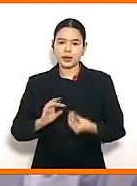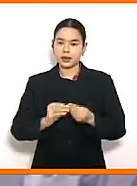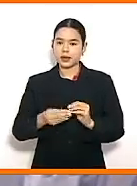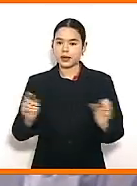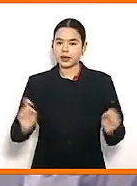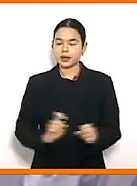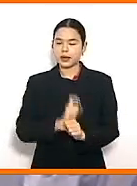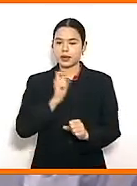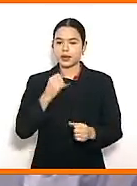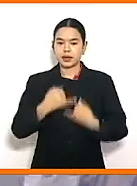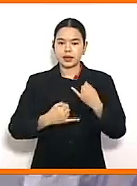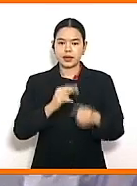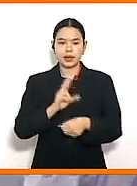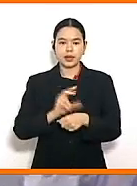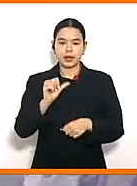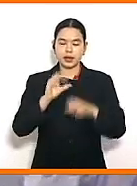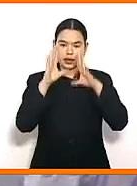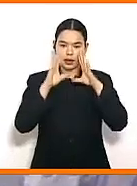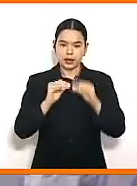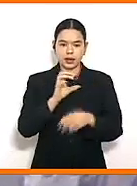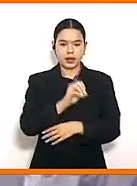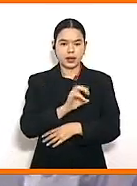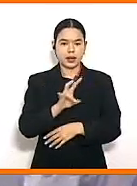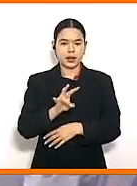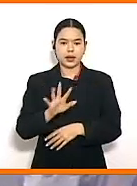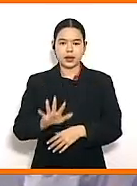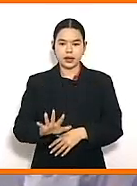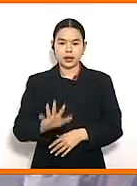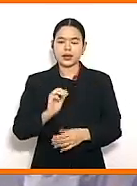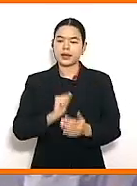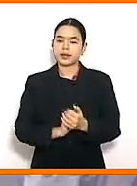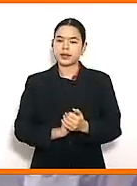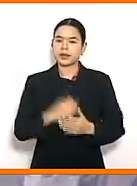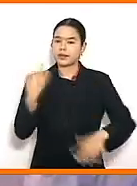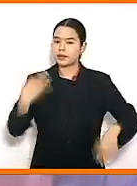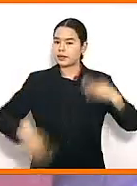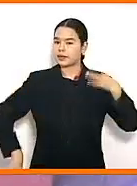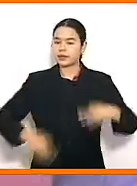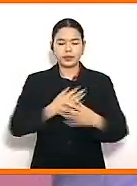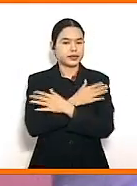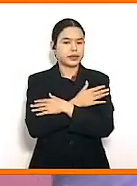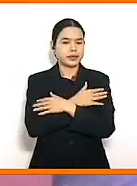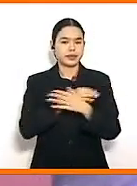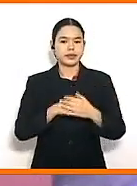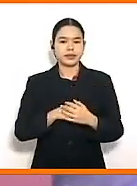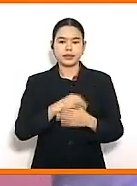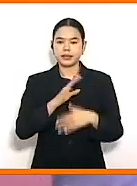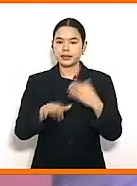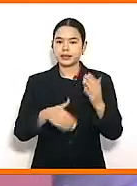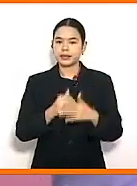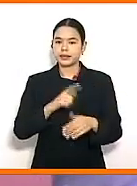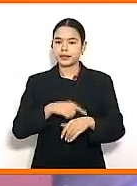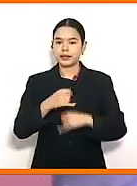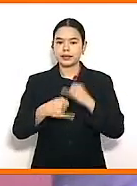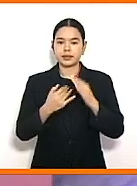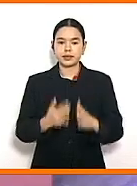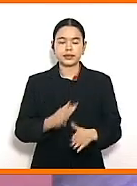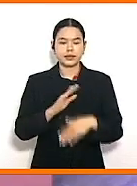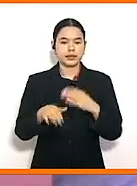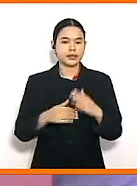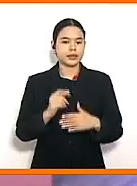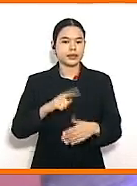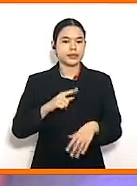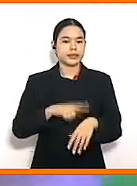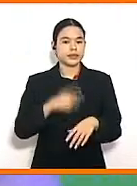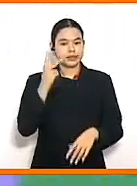número ganador en Juga 3 para esta noche es el 075. Muchas felicidades. Ahora, jugadores, es momento de pasar a